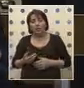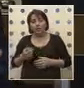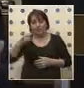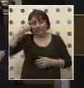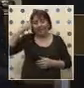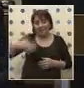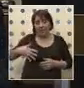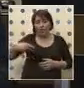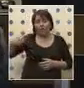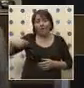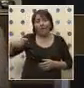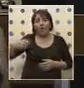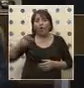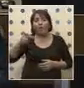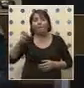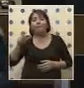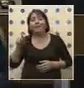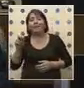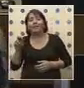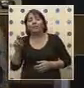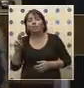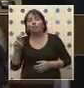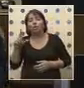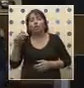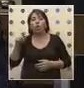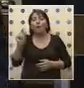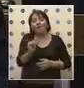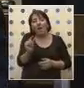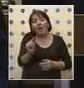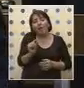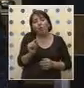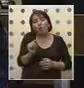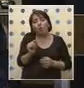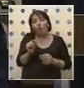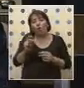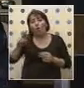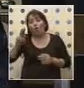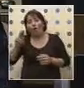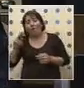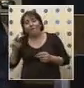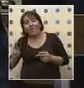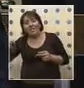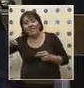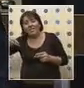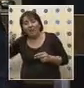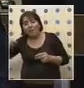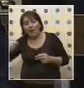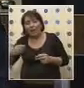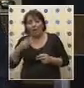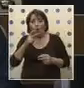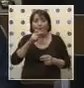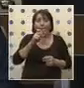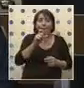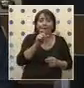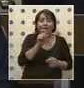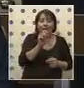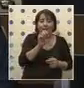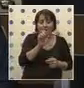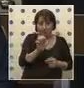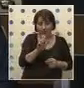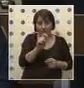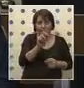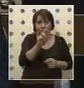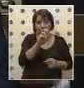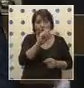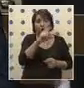sabiendo de que el valor del petróleo es bastante más barato, ¿verdad?, que es la benzina en ese particular. Y como este impuesto aplica directamente